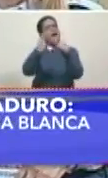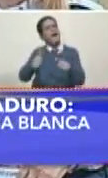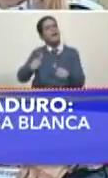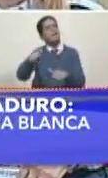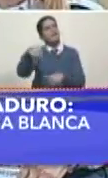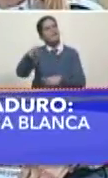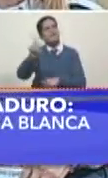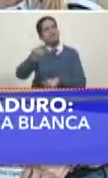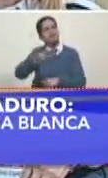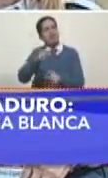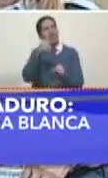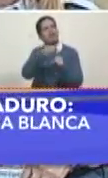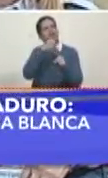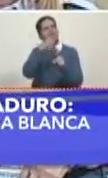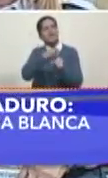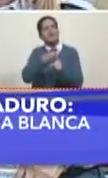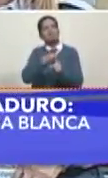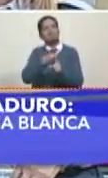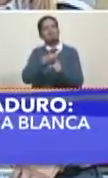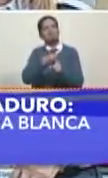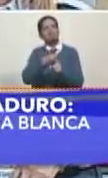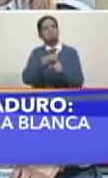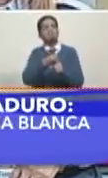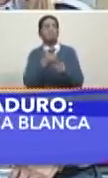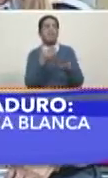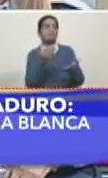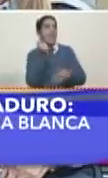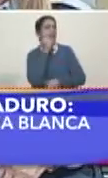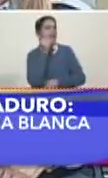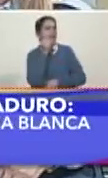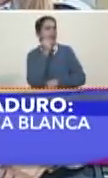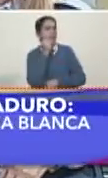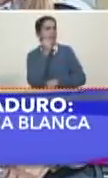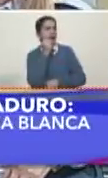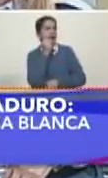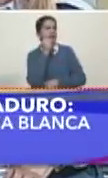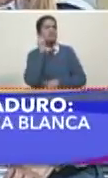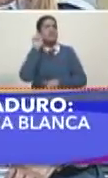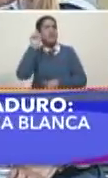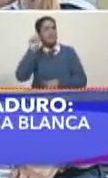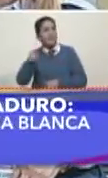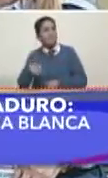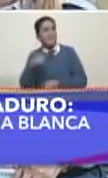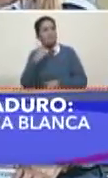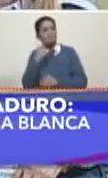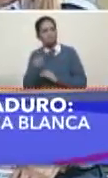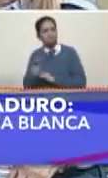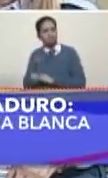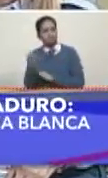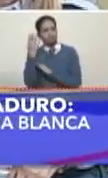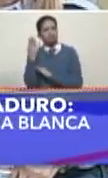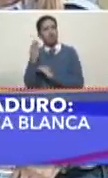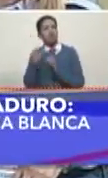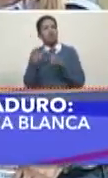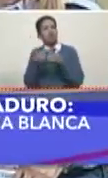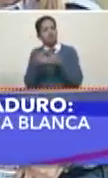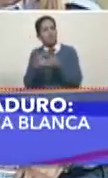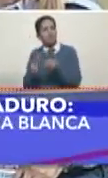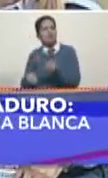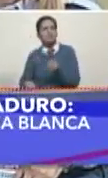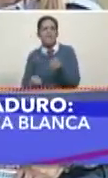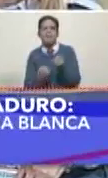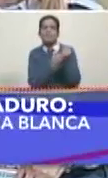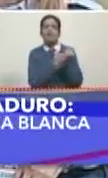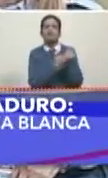a luchar contra esta injusticia y a levantar un poderoso movimiento de solidaridad